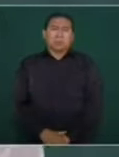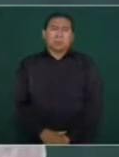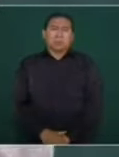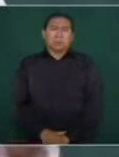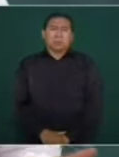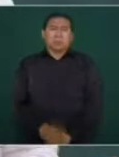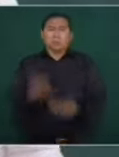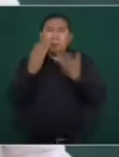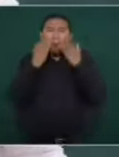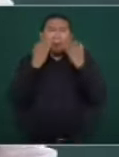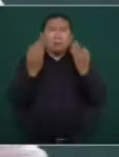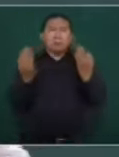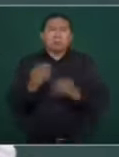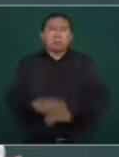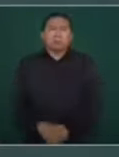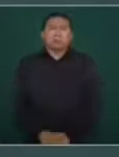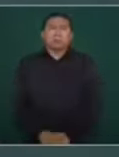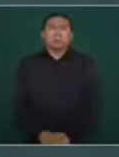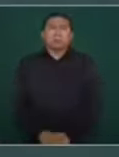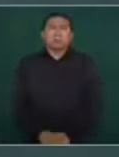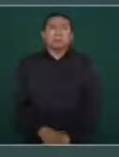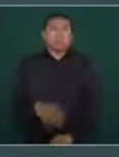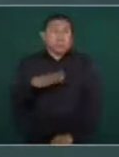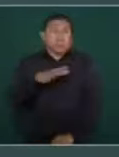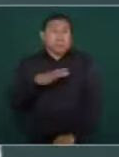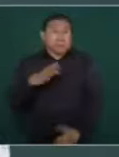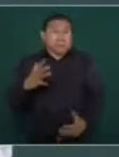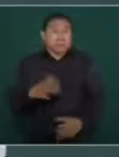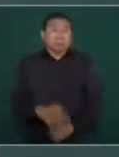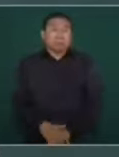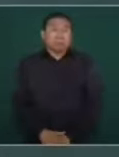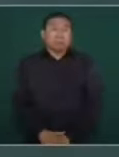donde no veo que haya